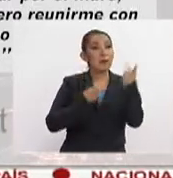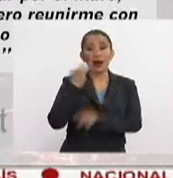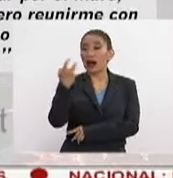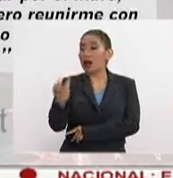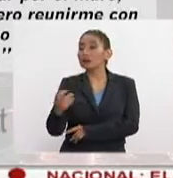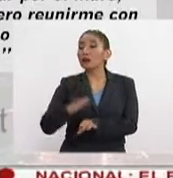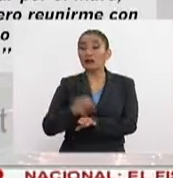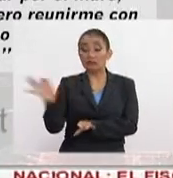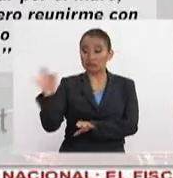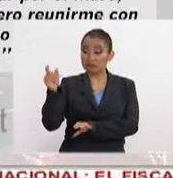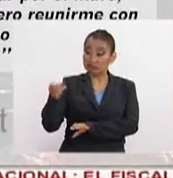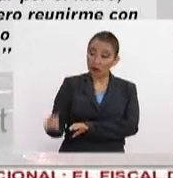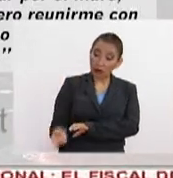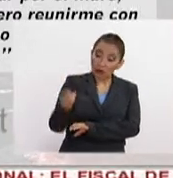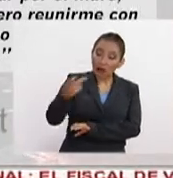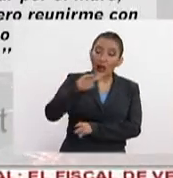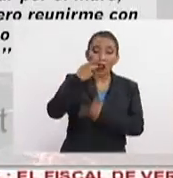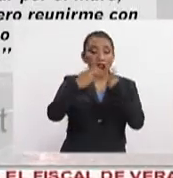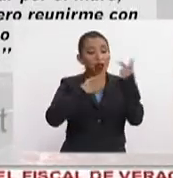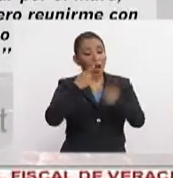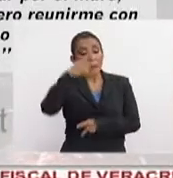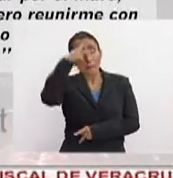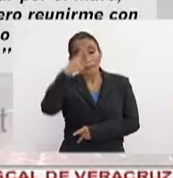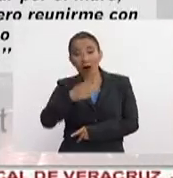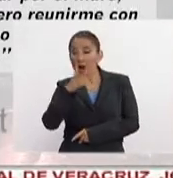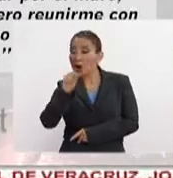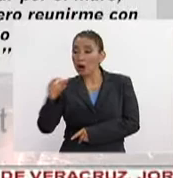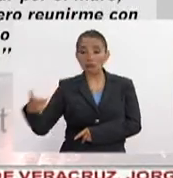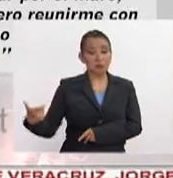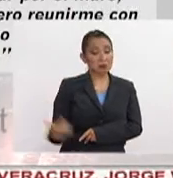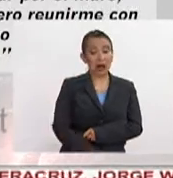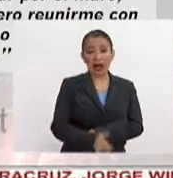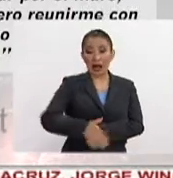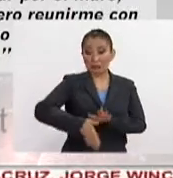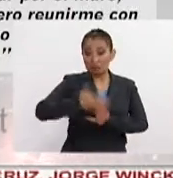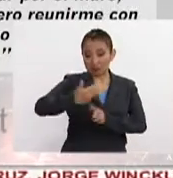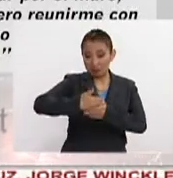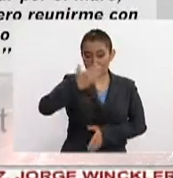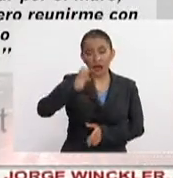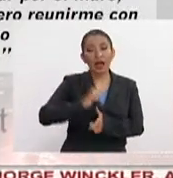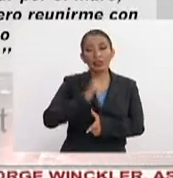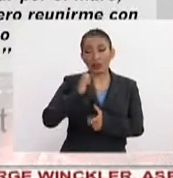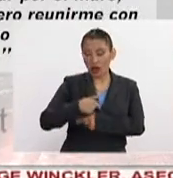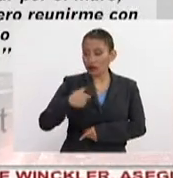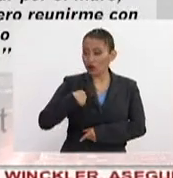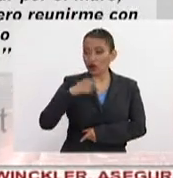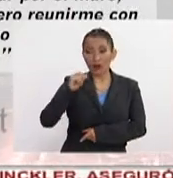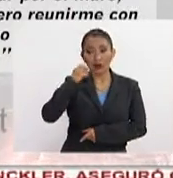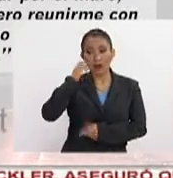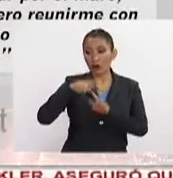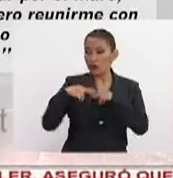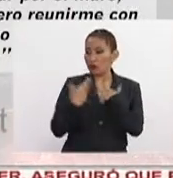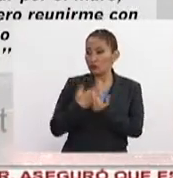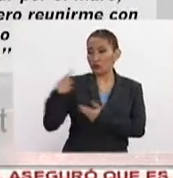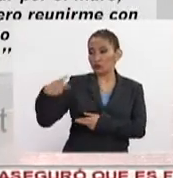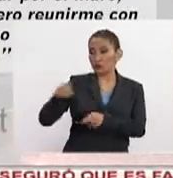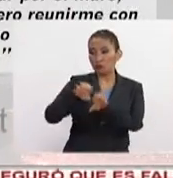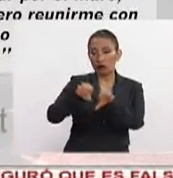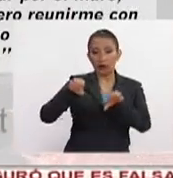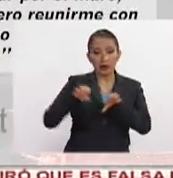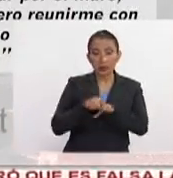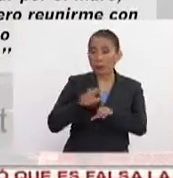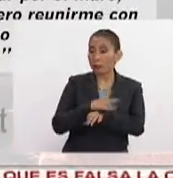eso, porque si usted sigue diciendo que México no va a pagar por el muro, entonces yo no quiero reunirme con su